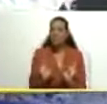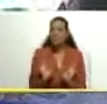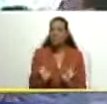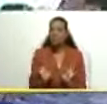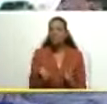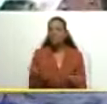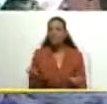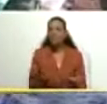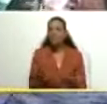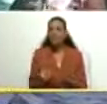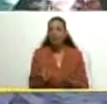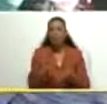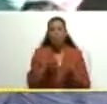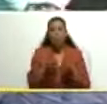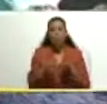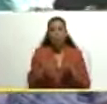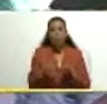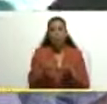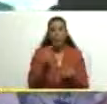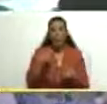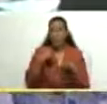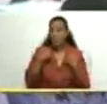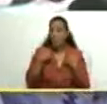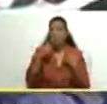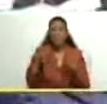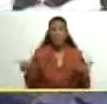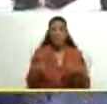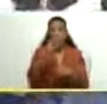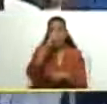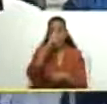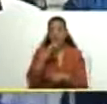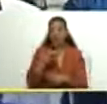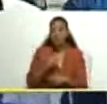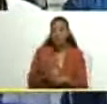hoy precisamente, el día de mi cumpleaños, Héctor,